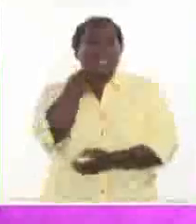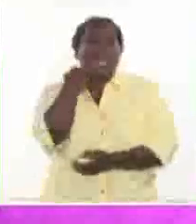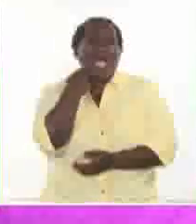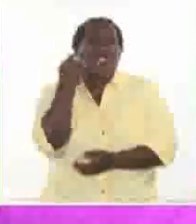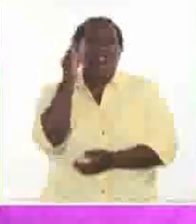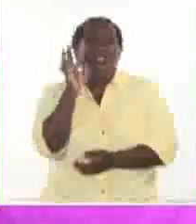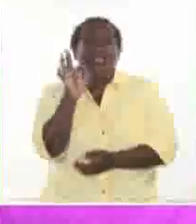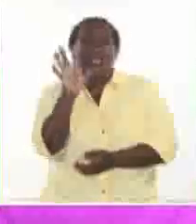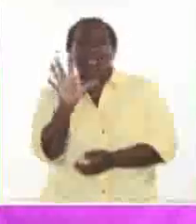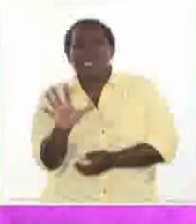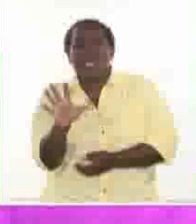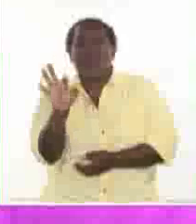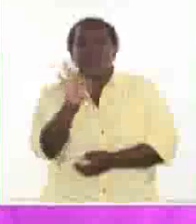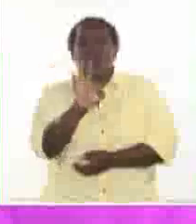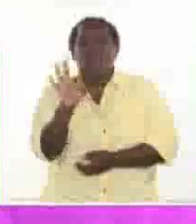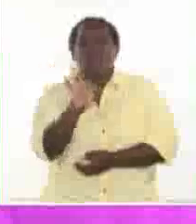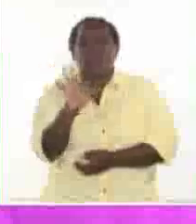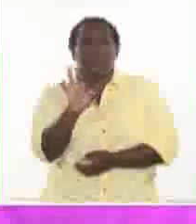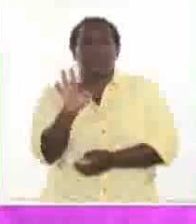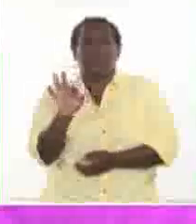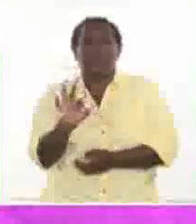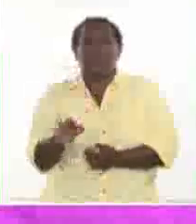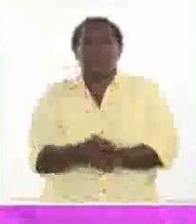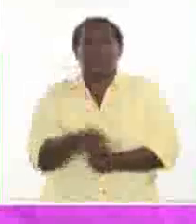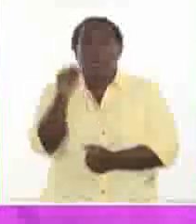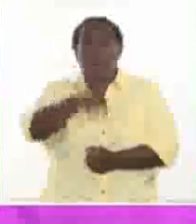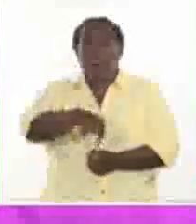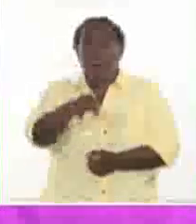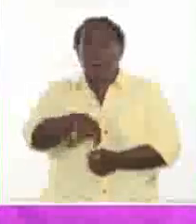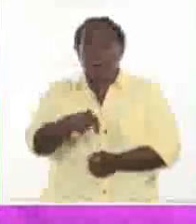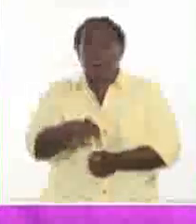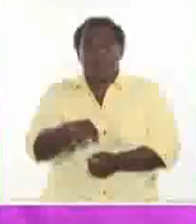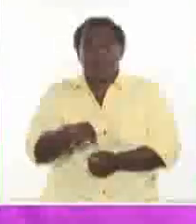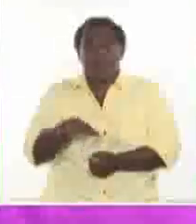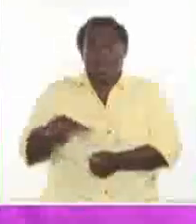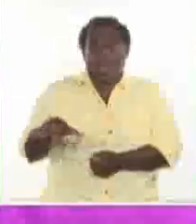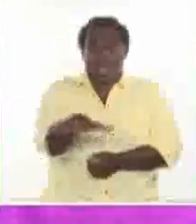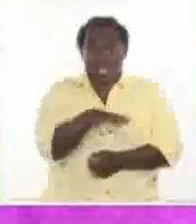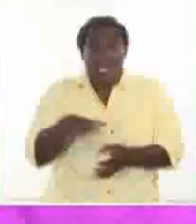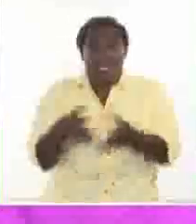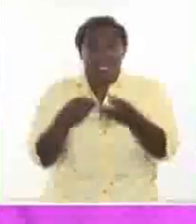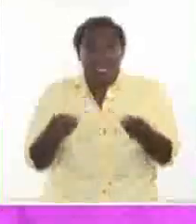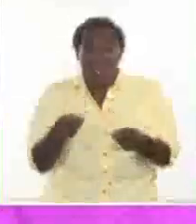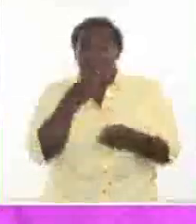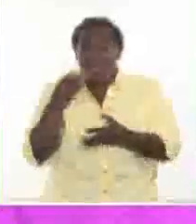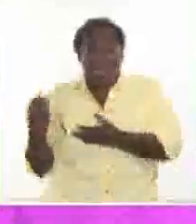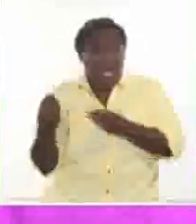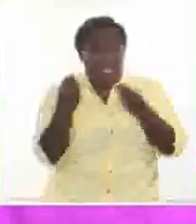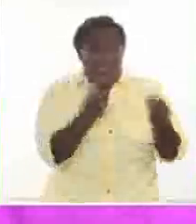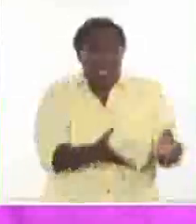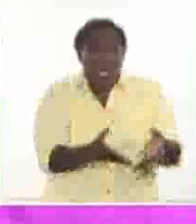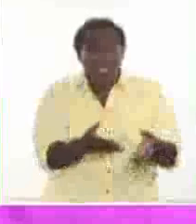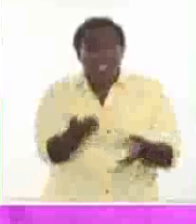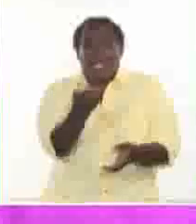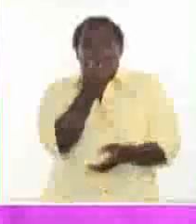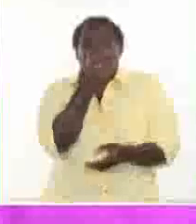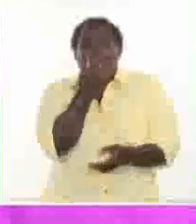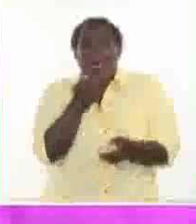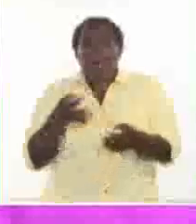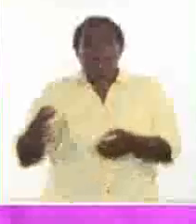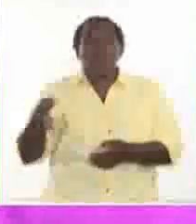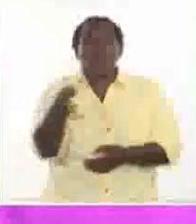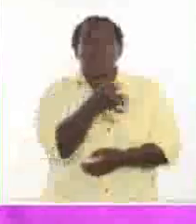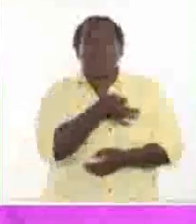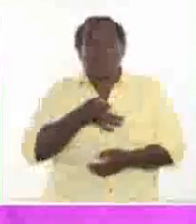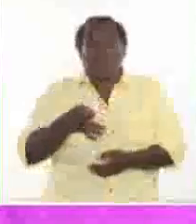85, por allá 88, y hoy el área que pudiera darle el autoabastecimiento al municipio, porque realmente de donde tenemos la